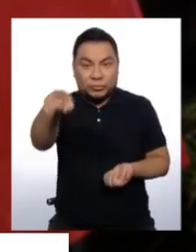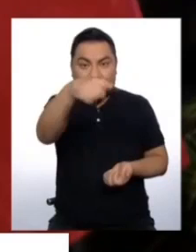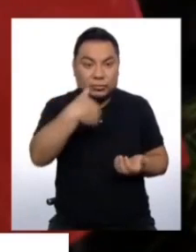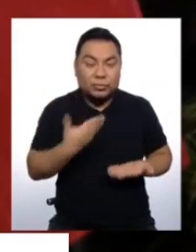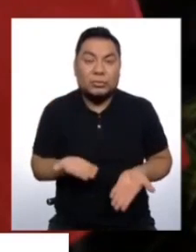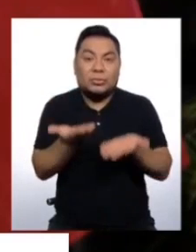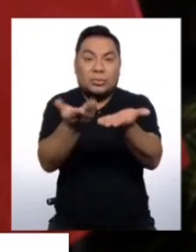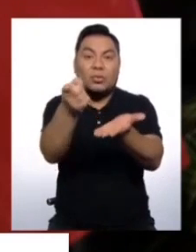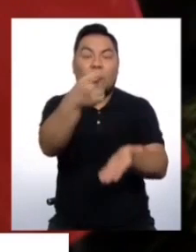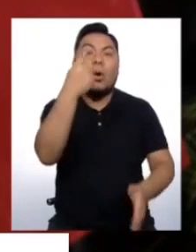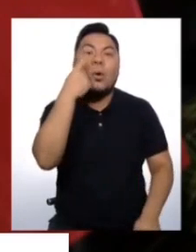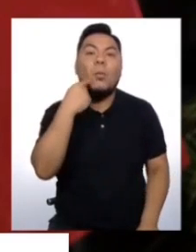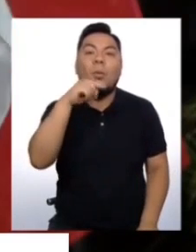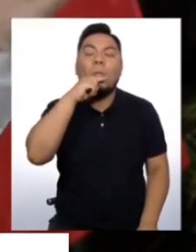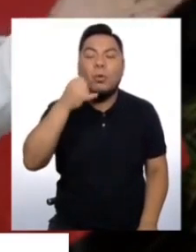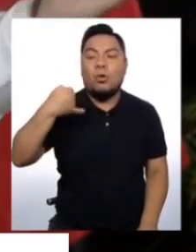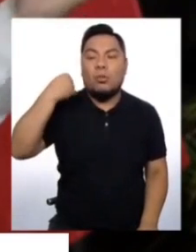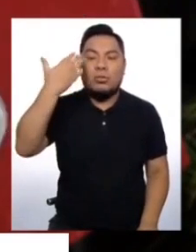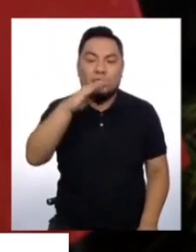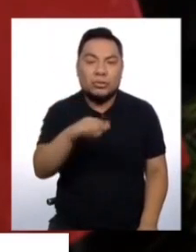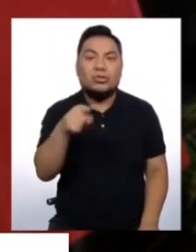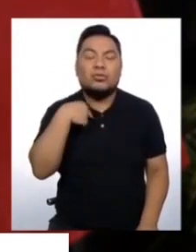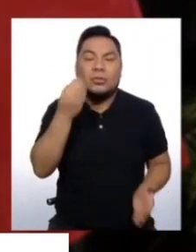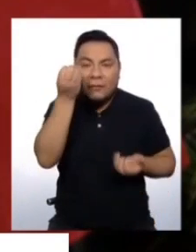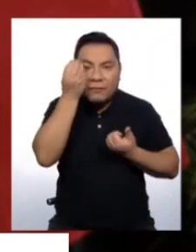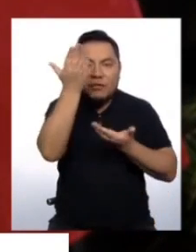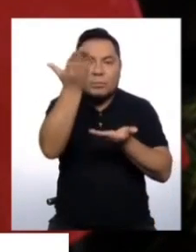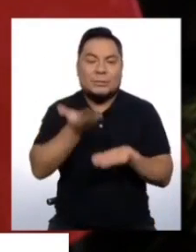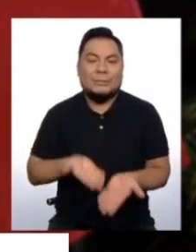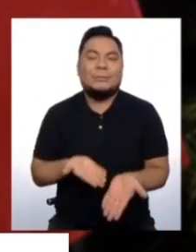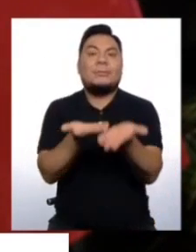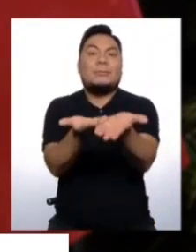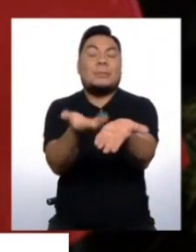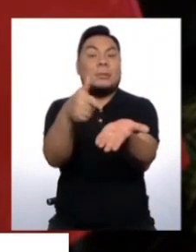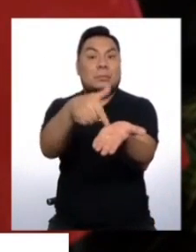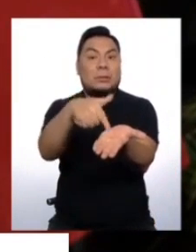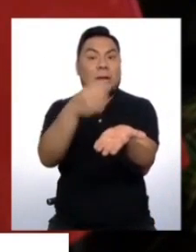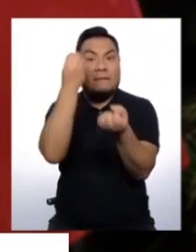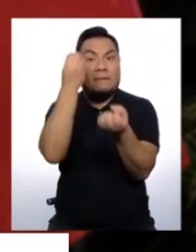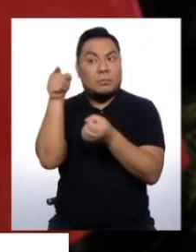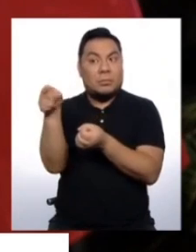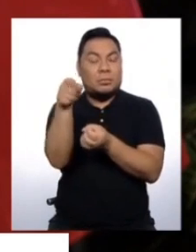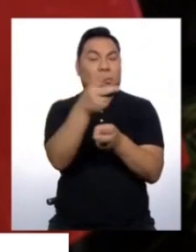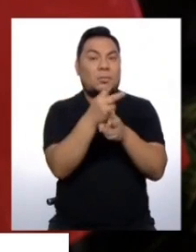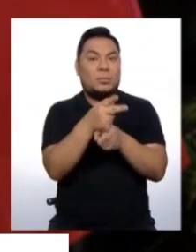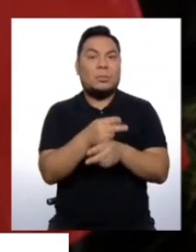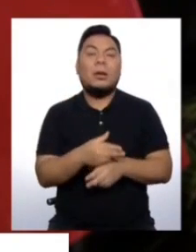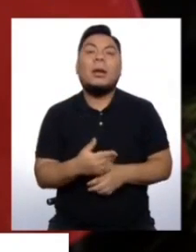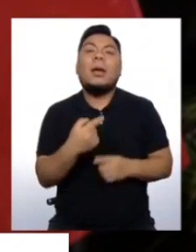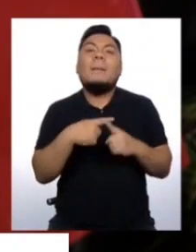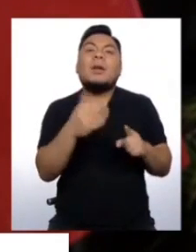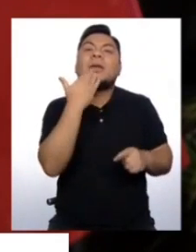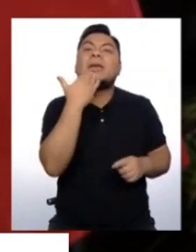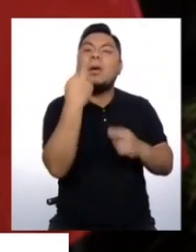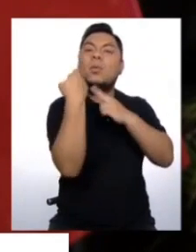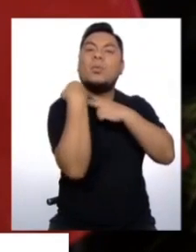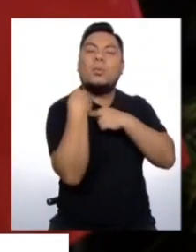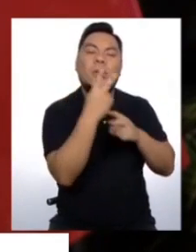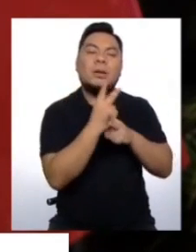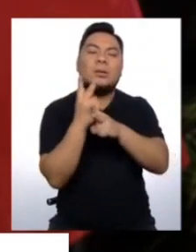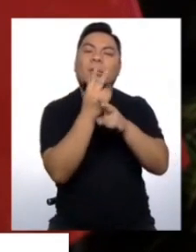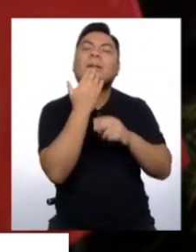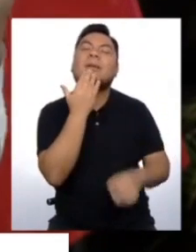señora, señor, joven, niño, la información. Pero ¿quién se tiene que cuidar? Uno mismo se tiene que